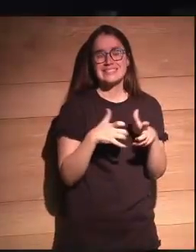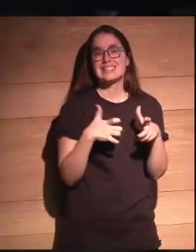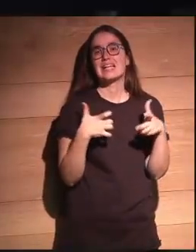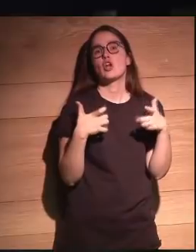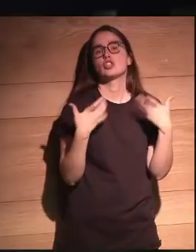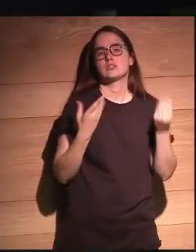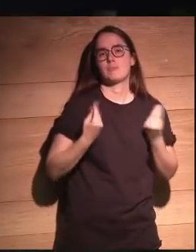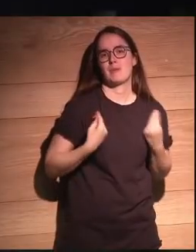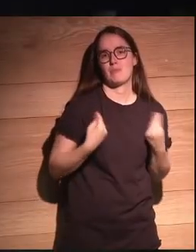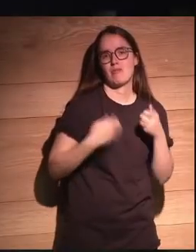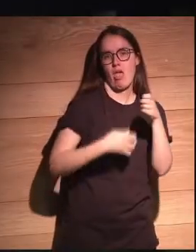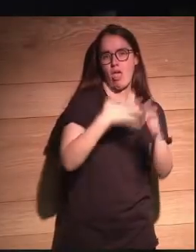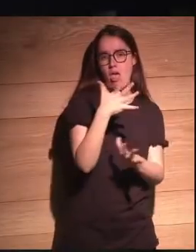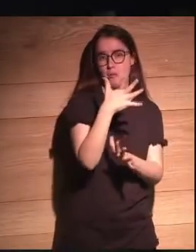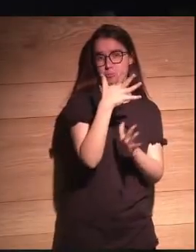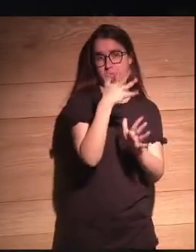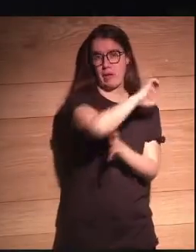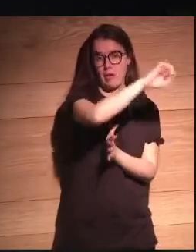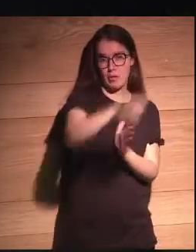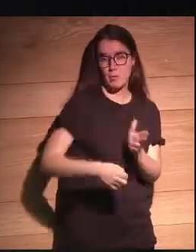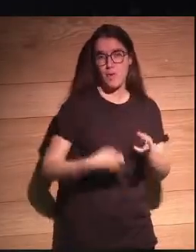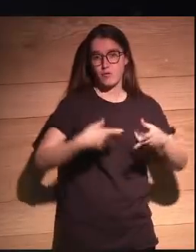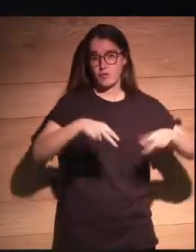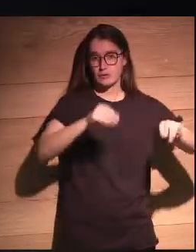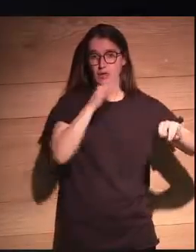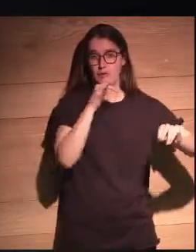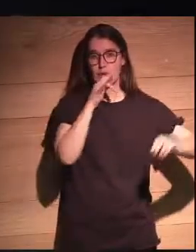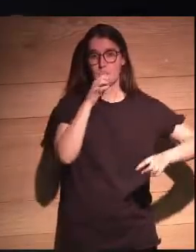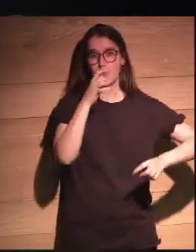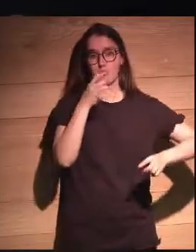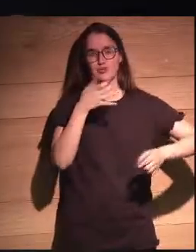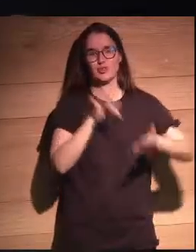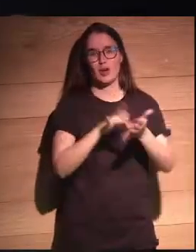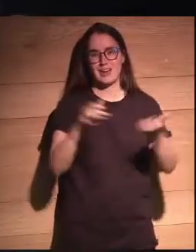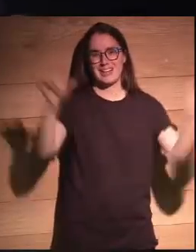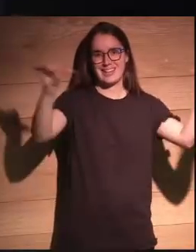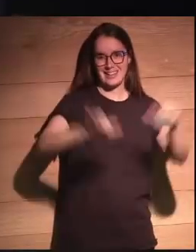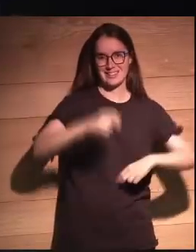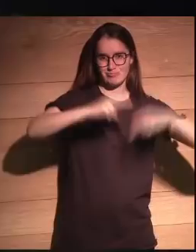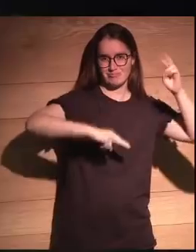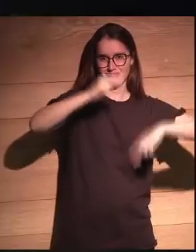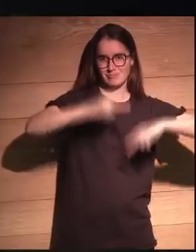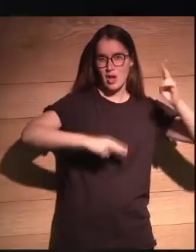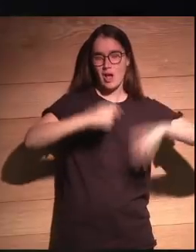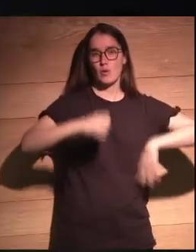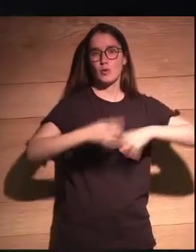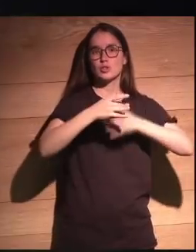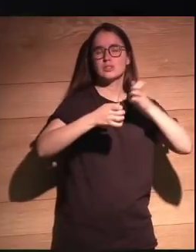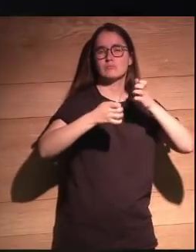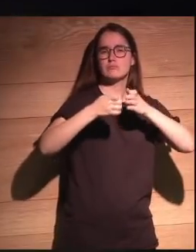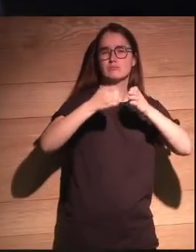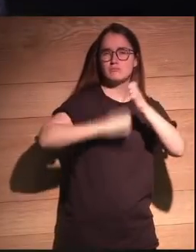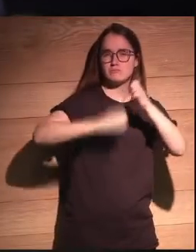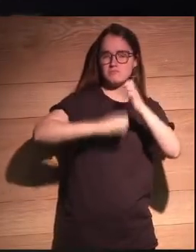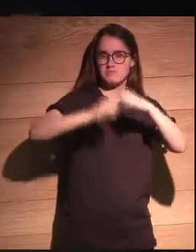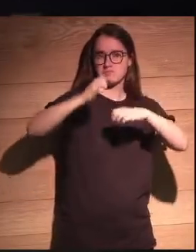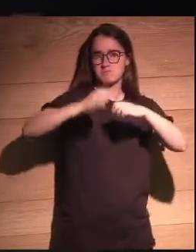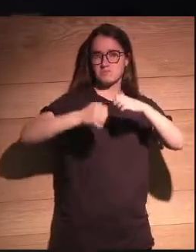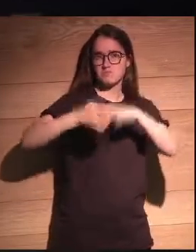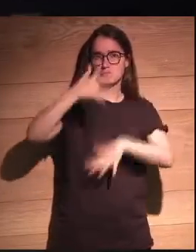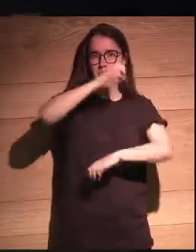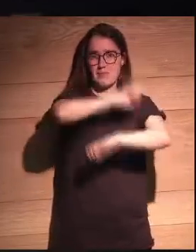de viviendas que nunca llegaron a terminarse porque alguna burbuja se cruzó en su camino, a los ladrillos o chapas metálicas que tapian las